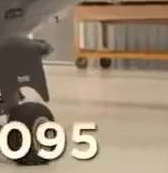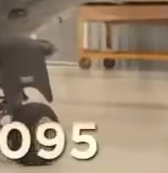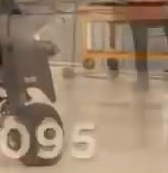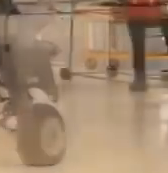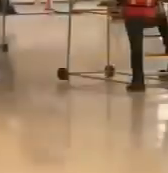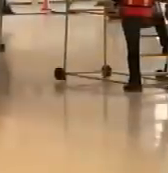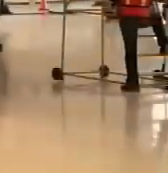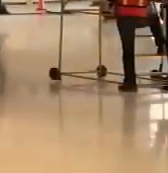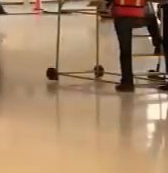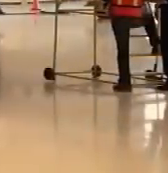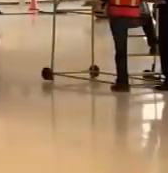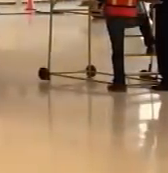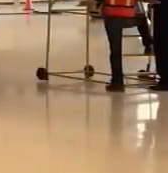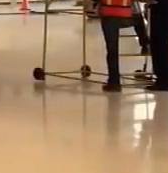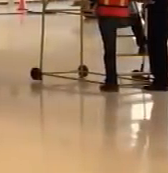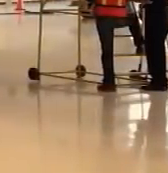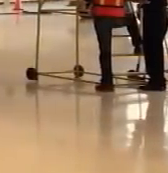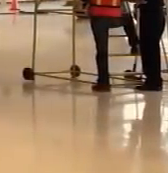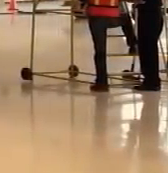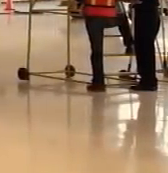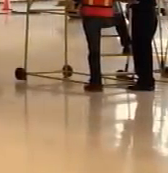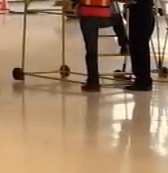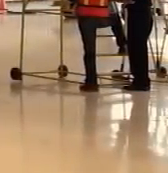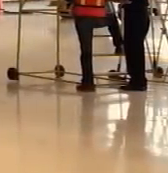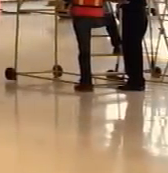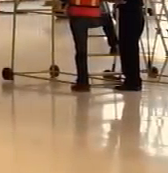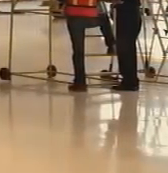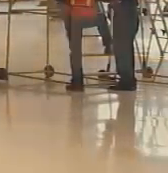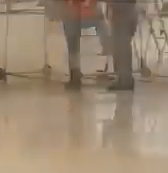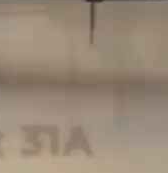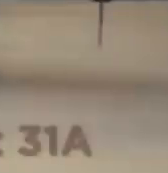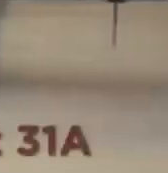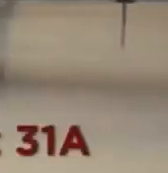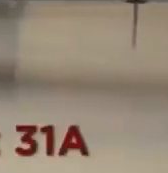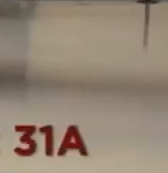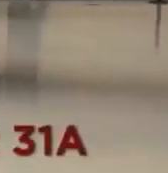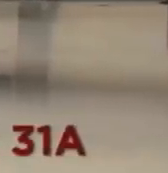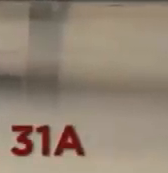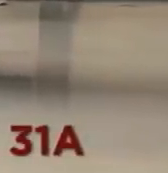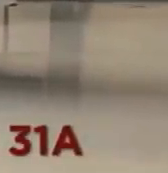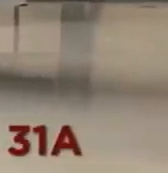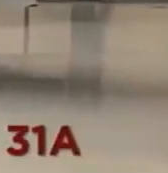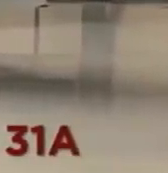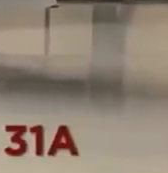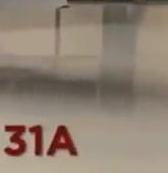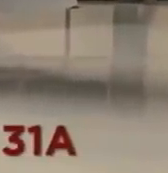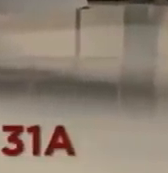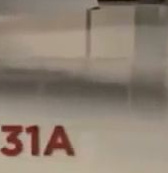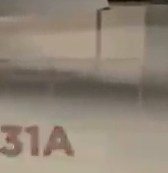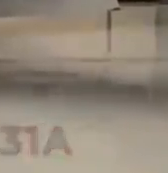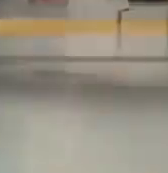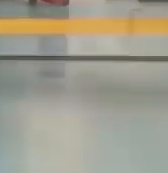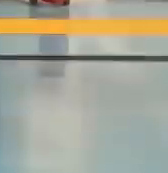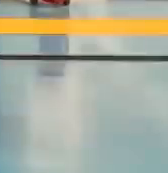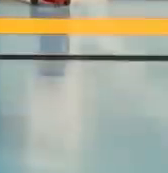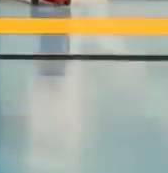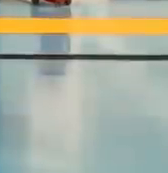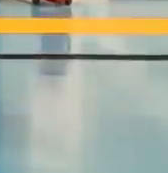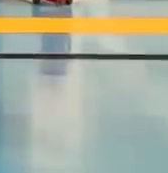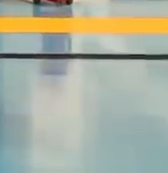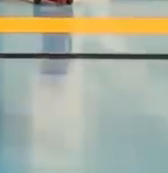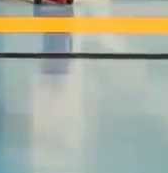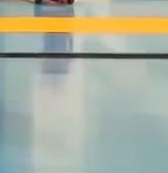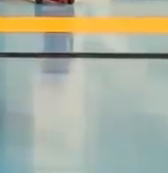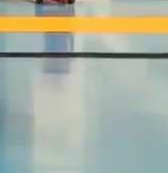no cumplieran funciones directamente relacionadas con los programas y acciones de las dependencias y que